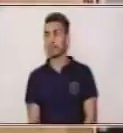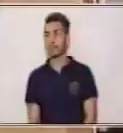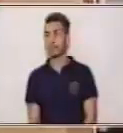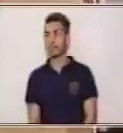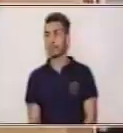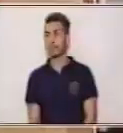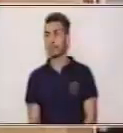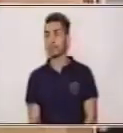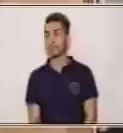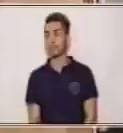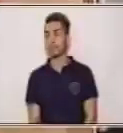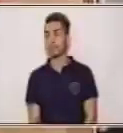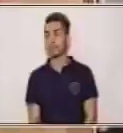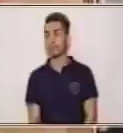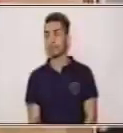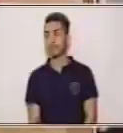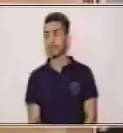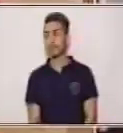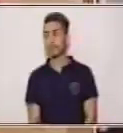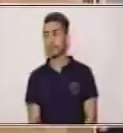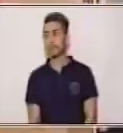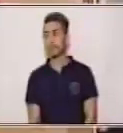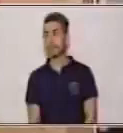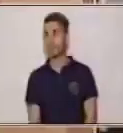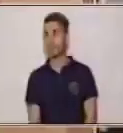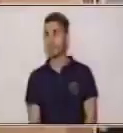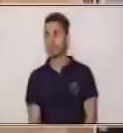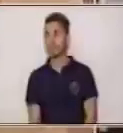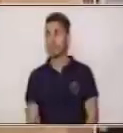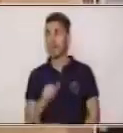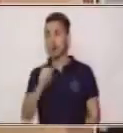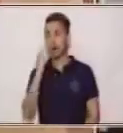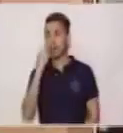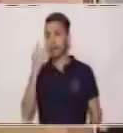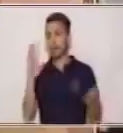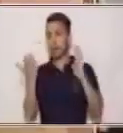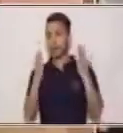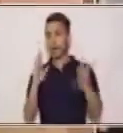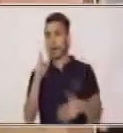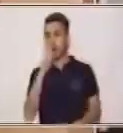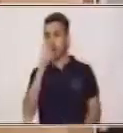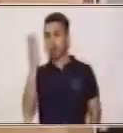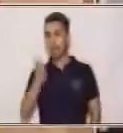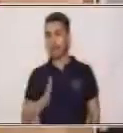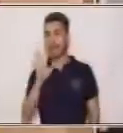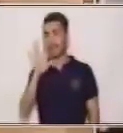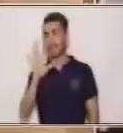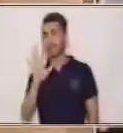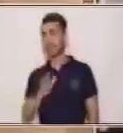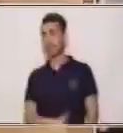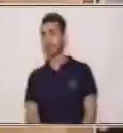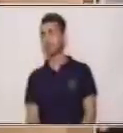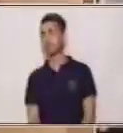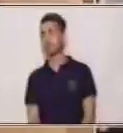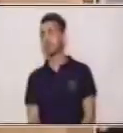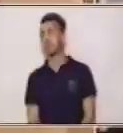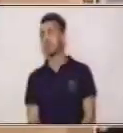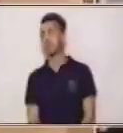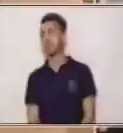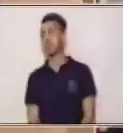esta fracción que es un quinto. Vamos a comparar un quinto de fracción,